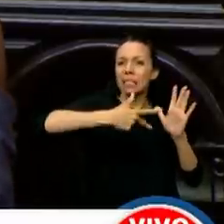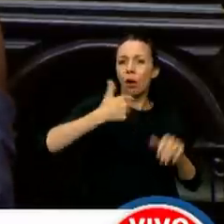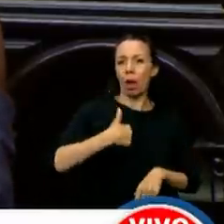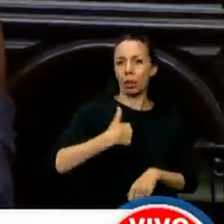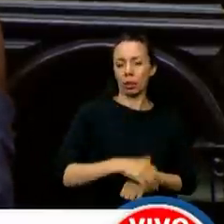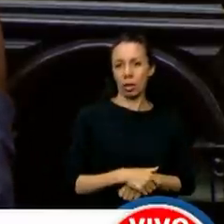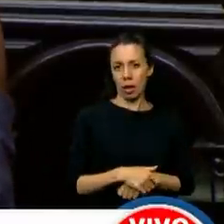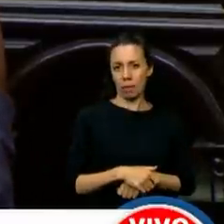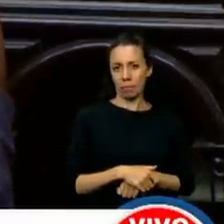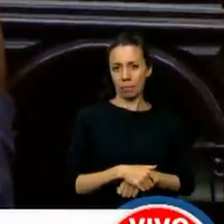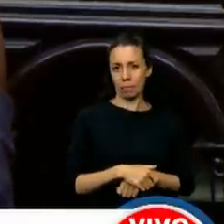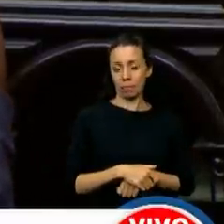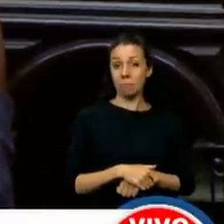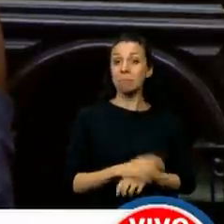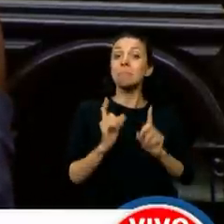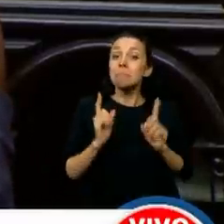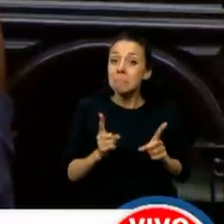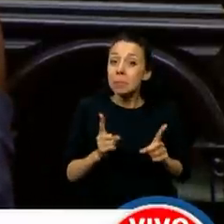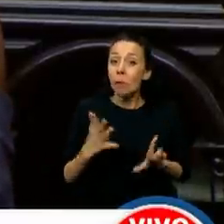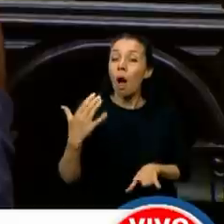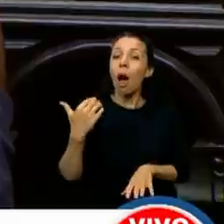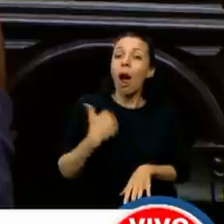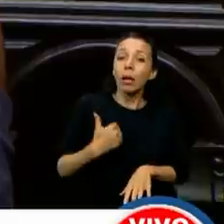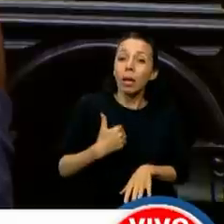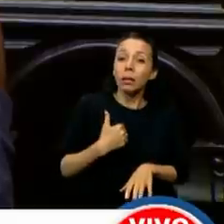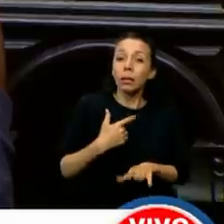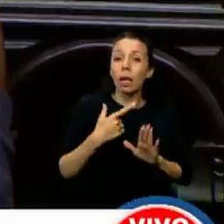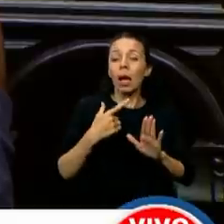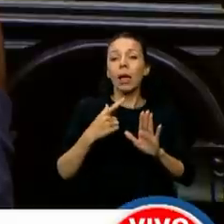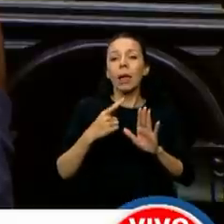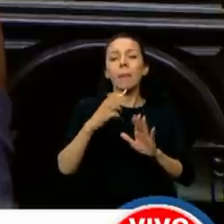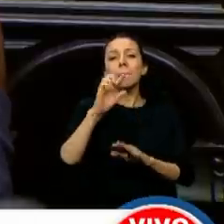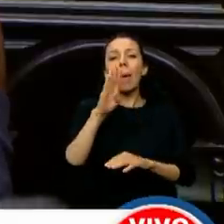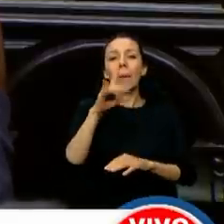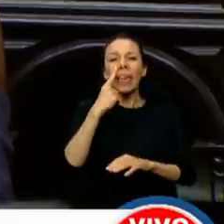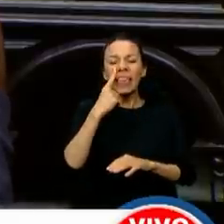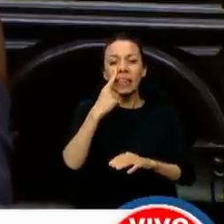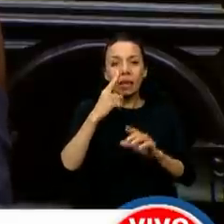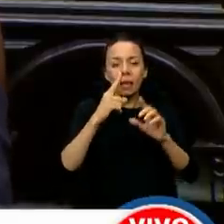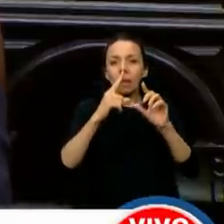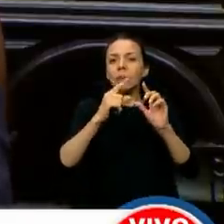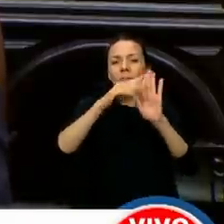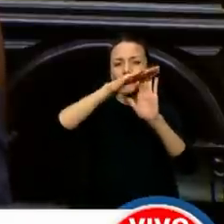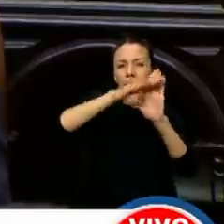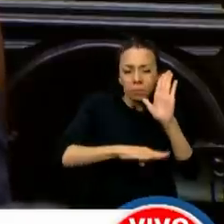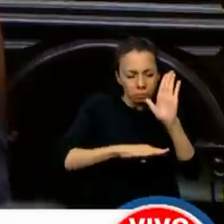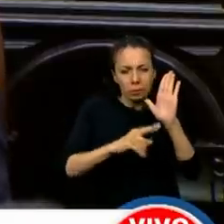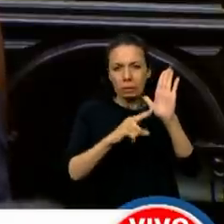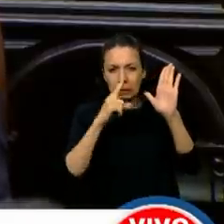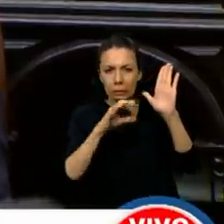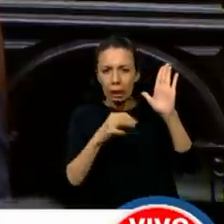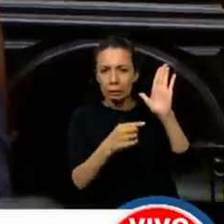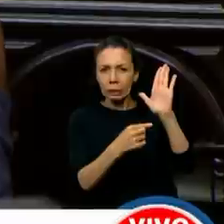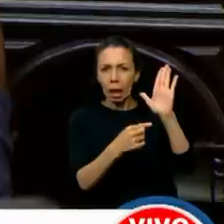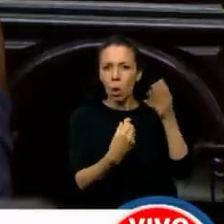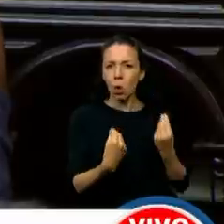el país que está más o menos en la mitad de la tabla en cuanto al tamaño del pp y en el número 70 entonces cómo se concilia eso